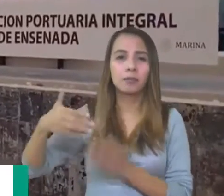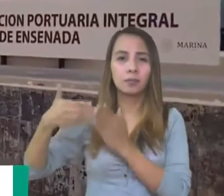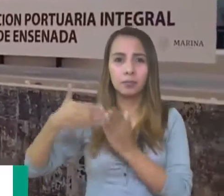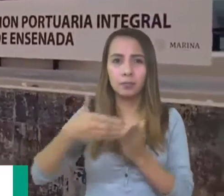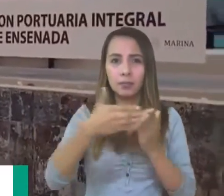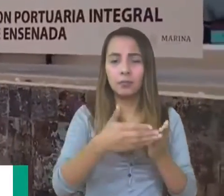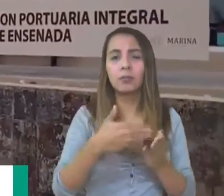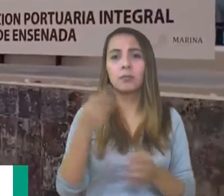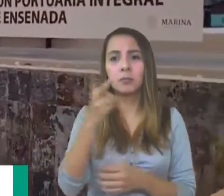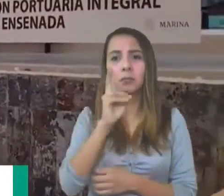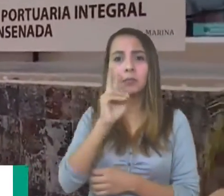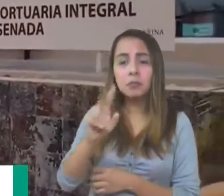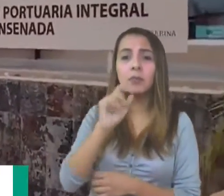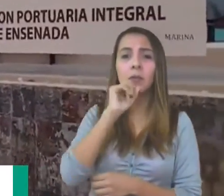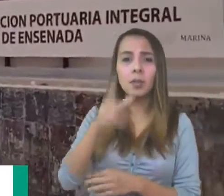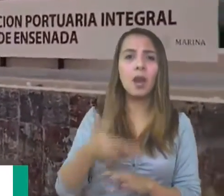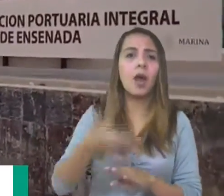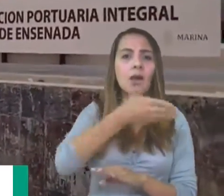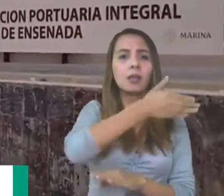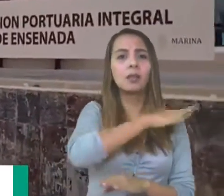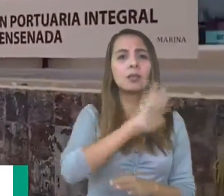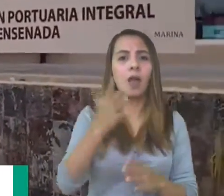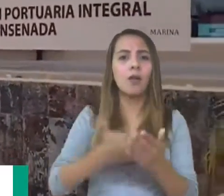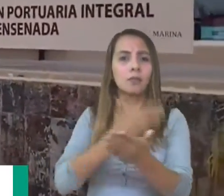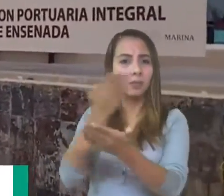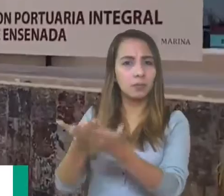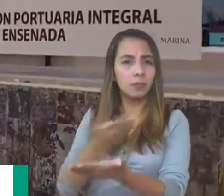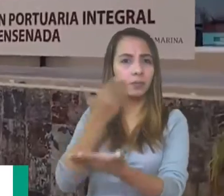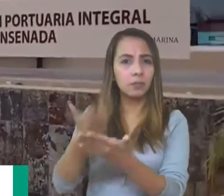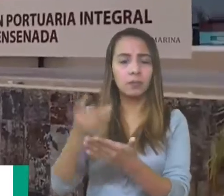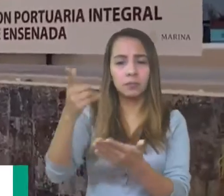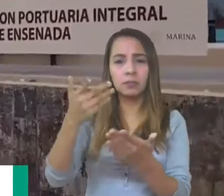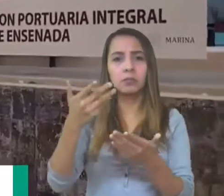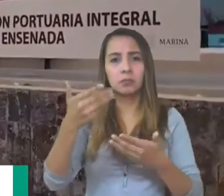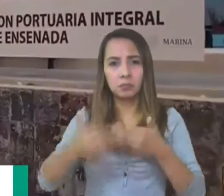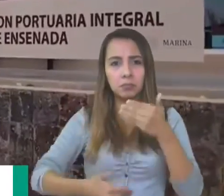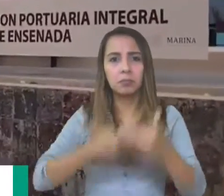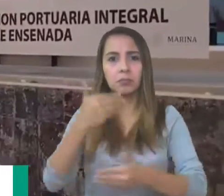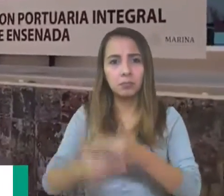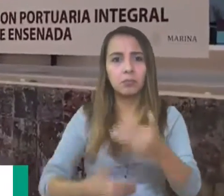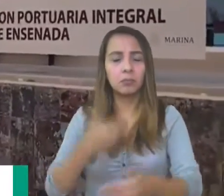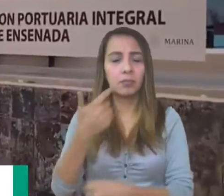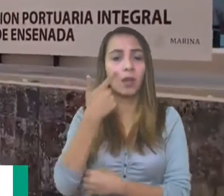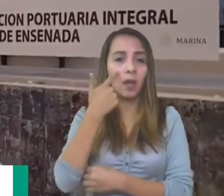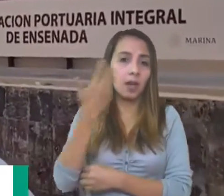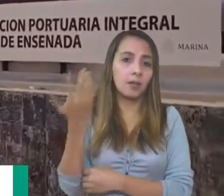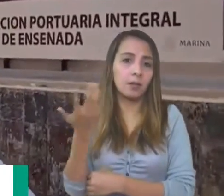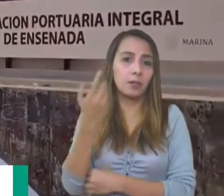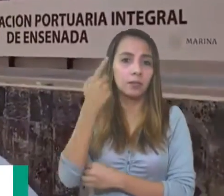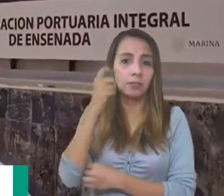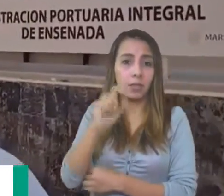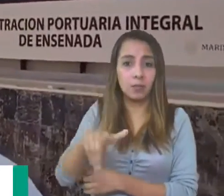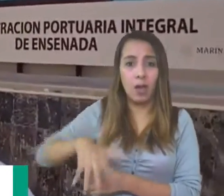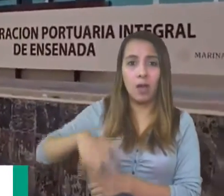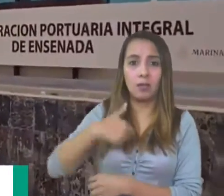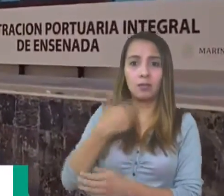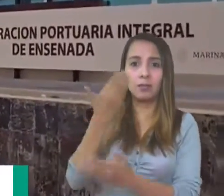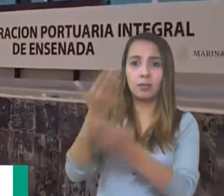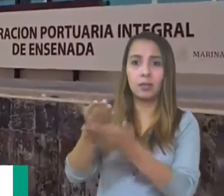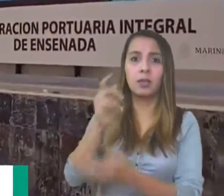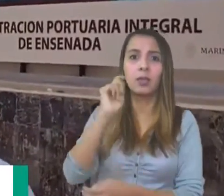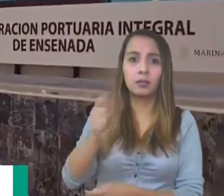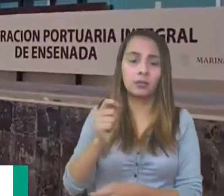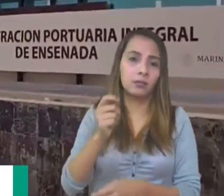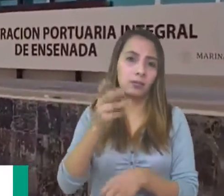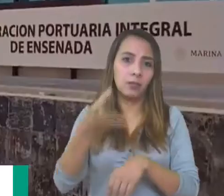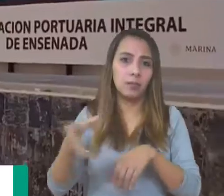proyectos que ya estaban sobre la mesa y los cuales también van de acuerdo a lo que estamos solicitando, ¿no? Que es más los espacios en el